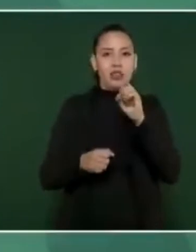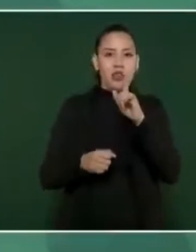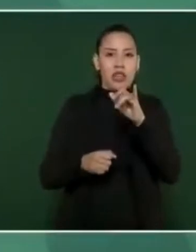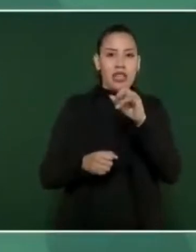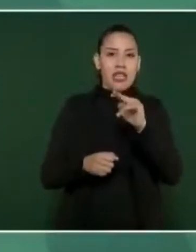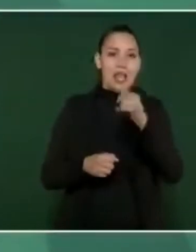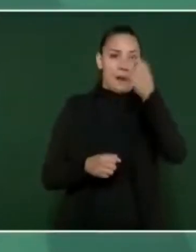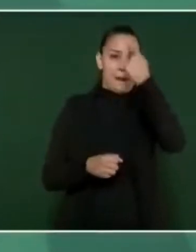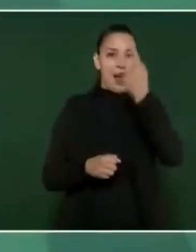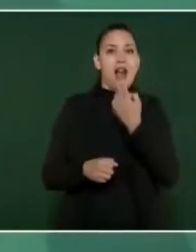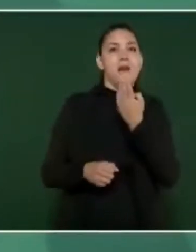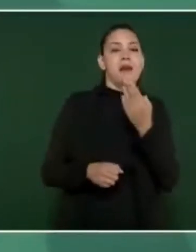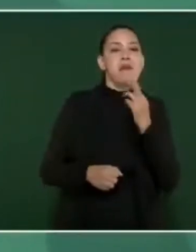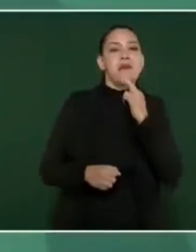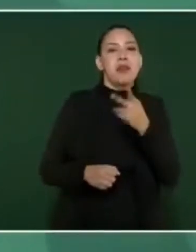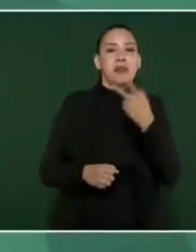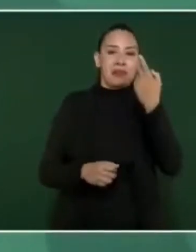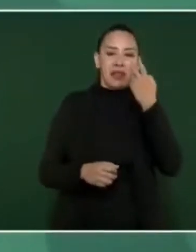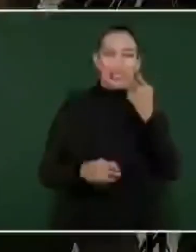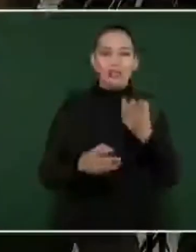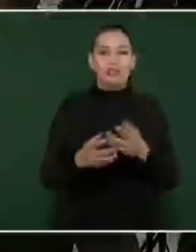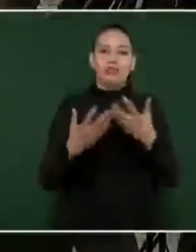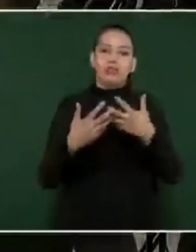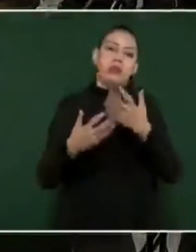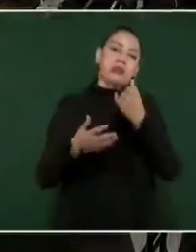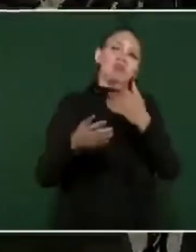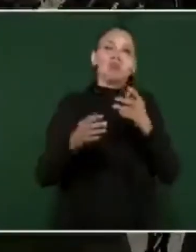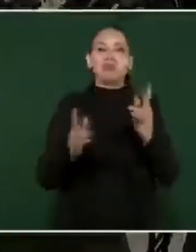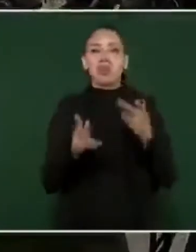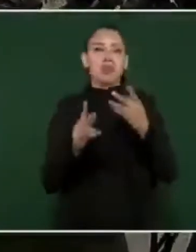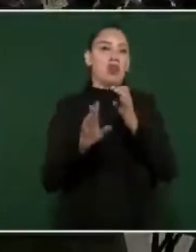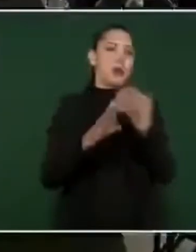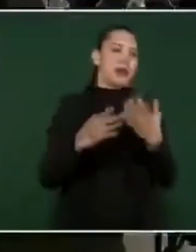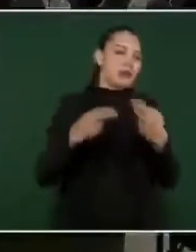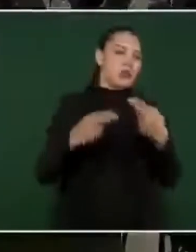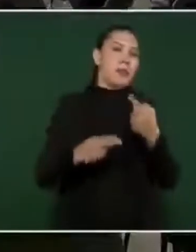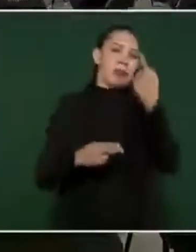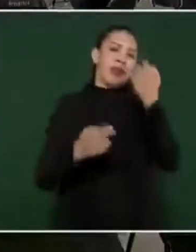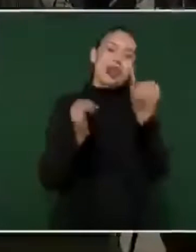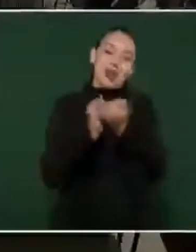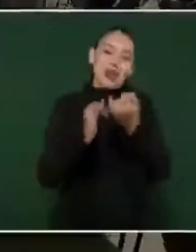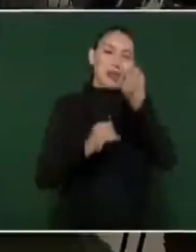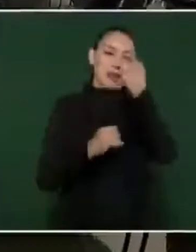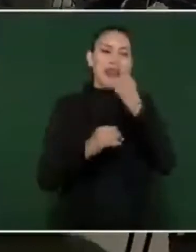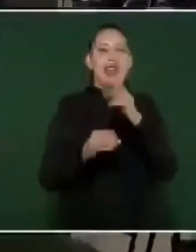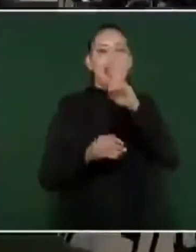contaminante. Bueno, con todo eso ya vamos a poder ser autosuficientes,